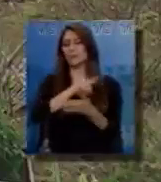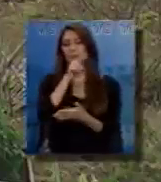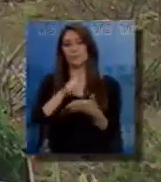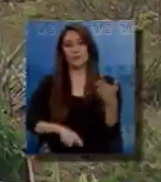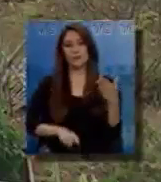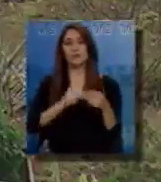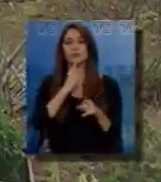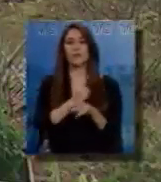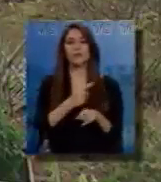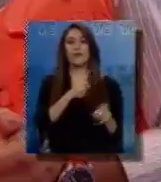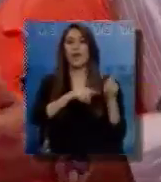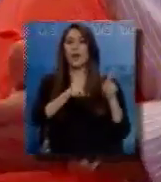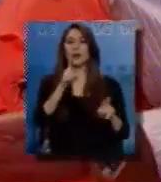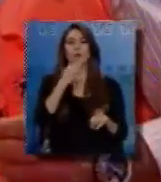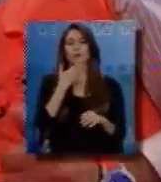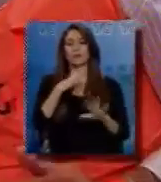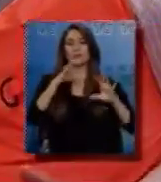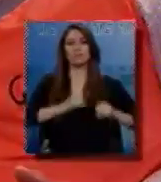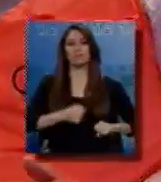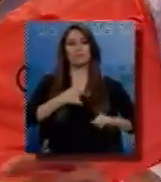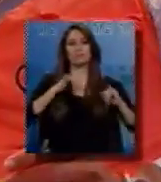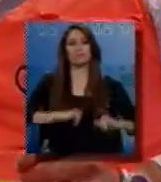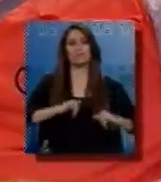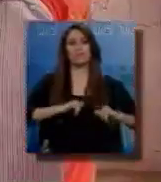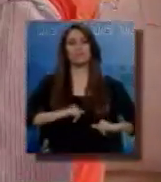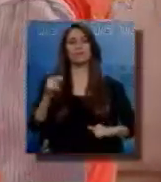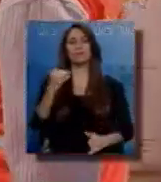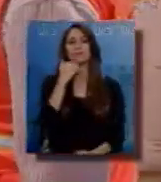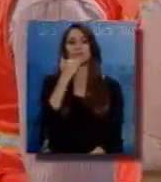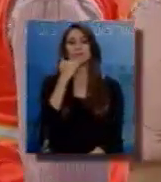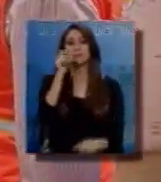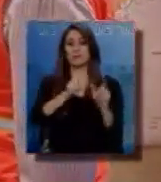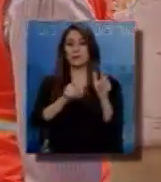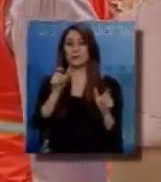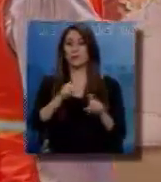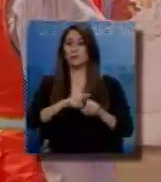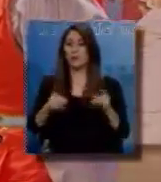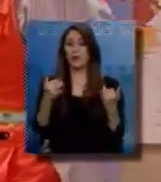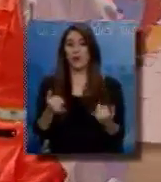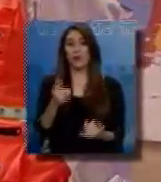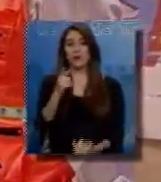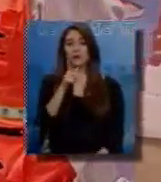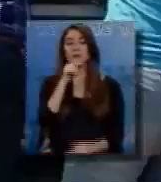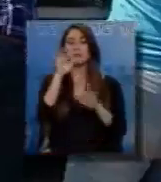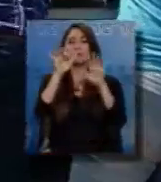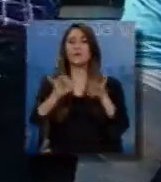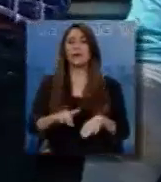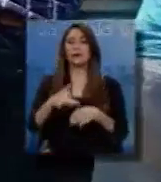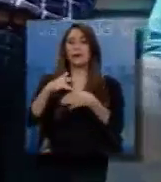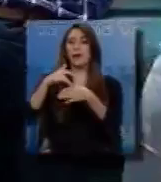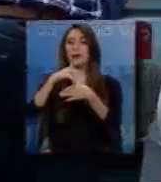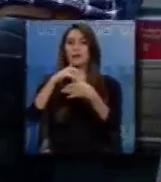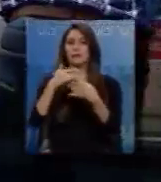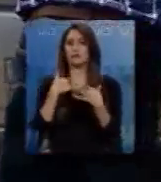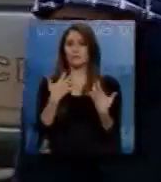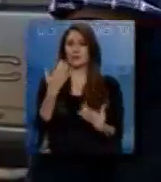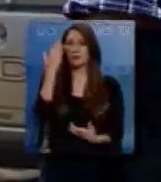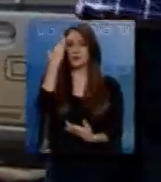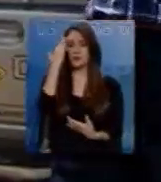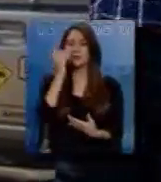resisten a dejar sus casas. Por ello, la Secretaría de Gestión de Riesgos cuenta con un plan de contingencia para evitar